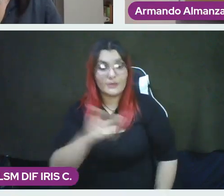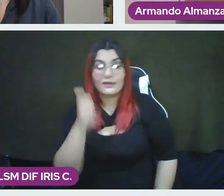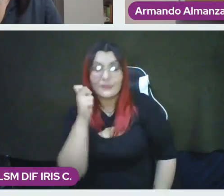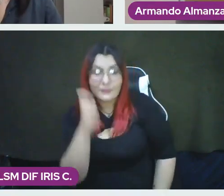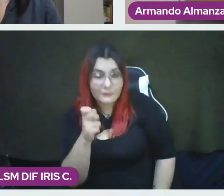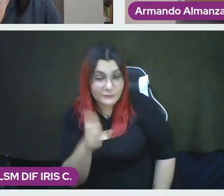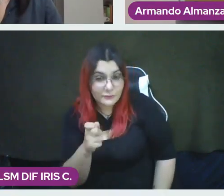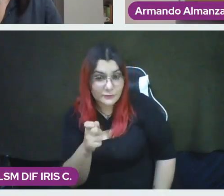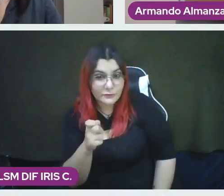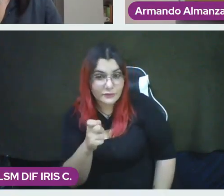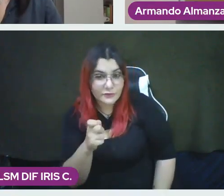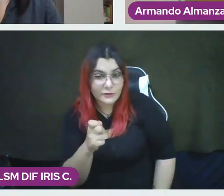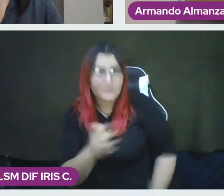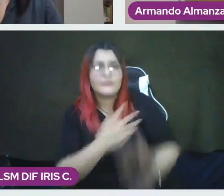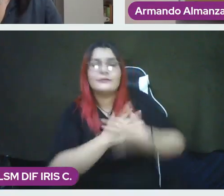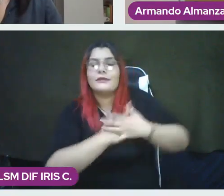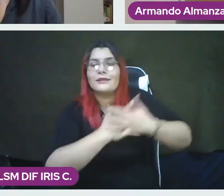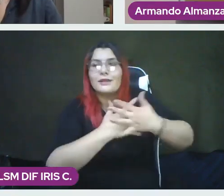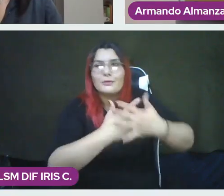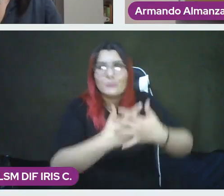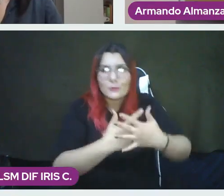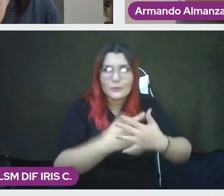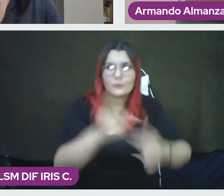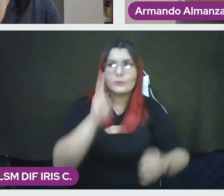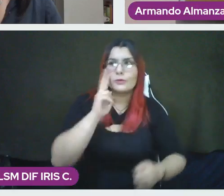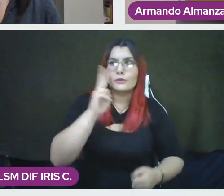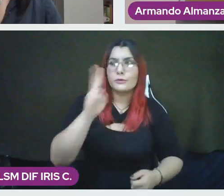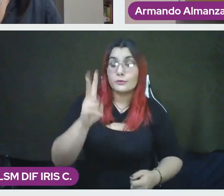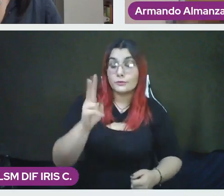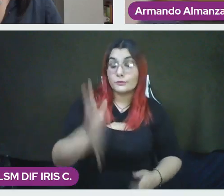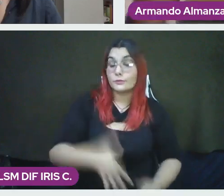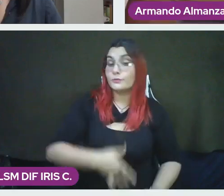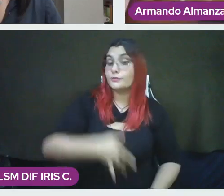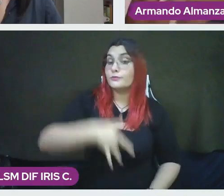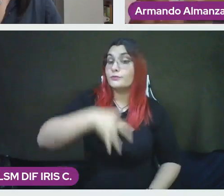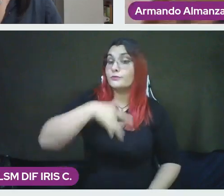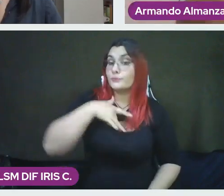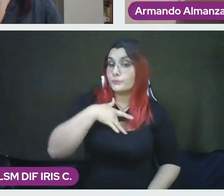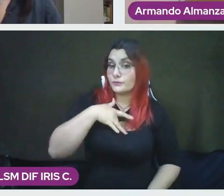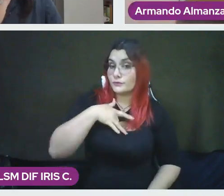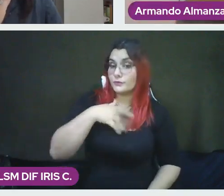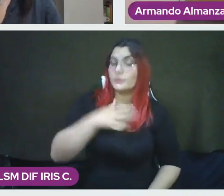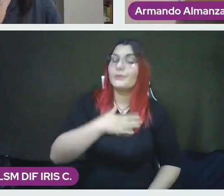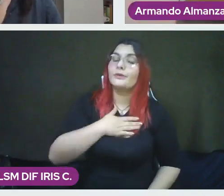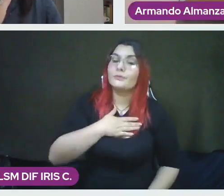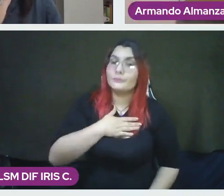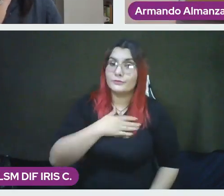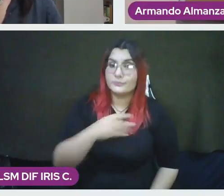ve mi madre y eso es cómo me voy a ver yo después, ¿no?